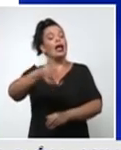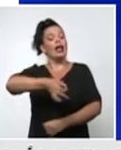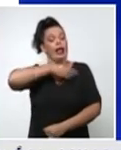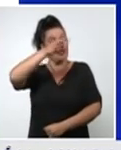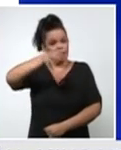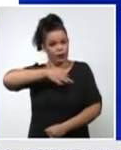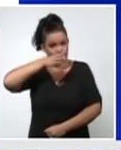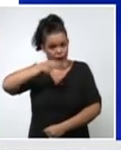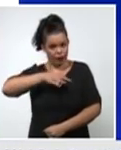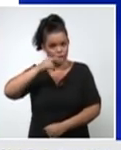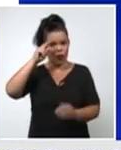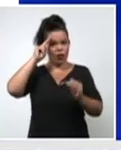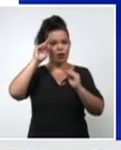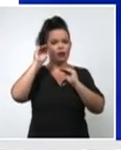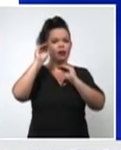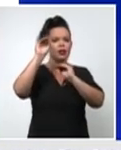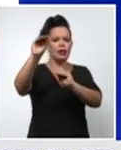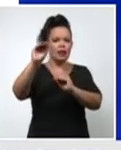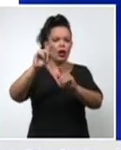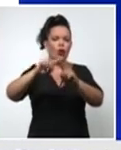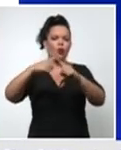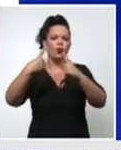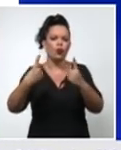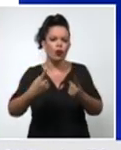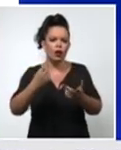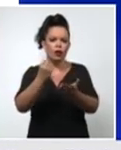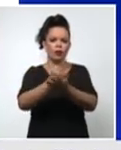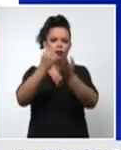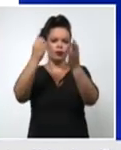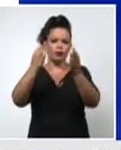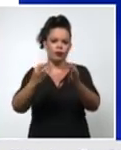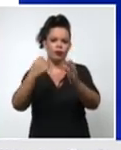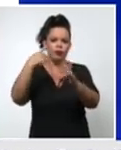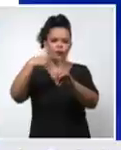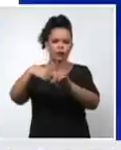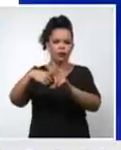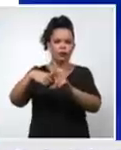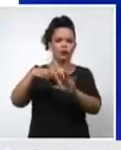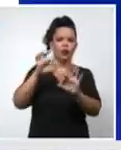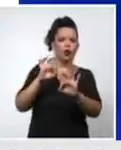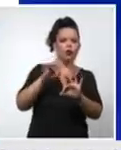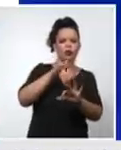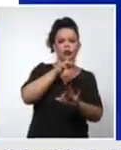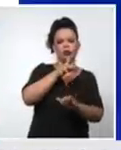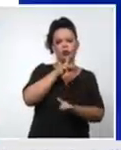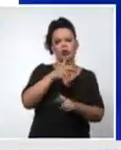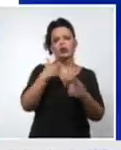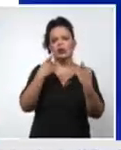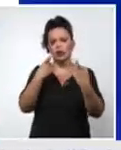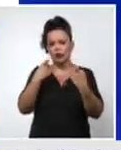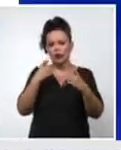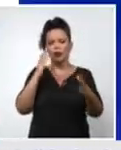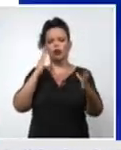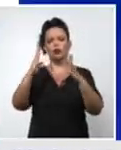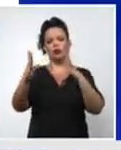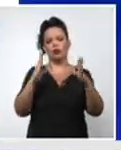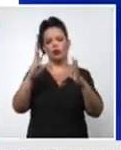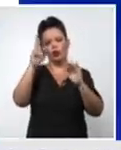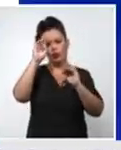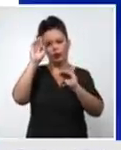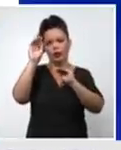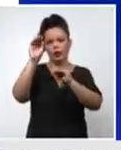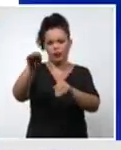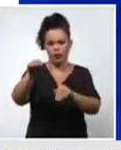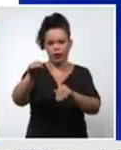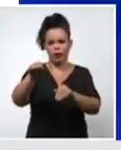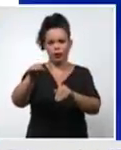se diagnostican, que necesariamente tienen que estar un periodo de tiempo ingresado. Y fíjense ahí como ya